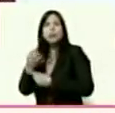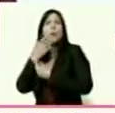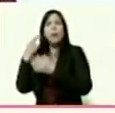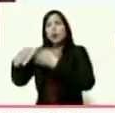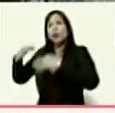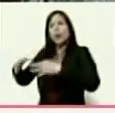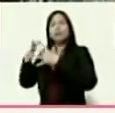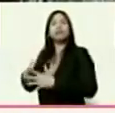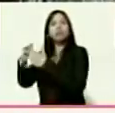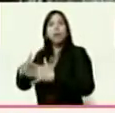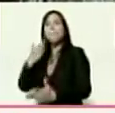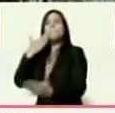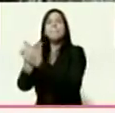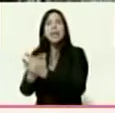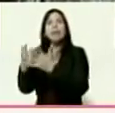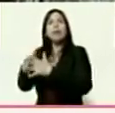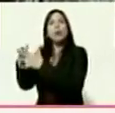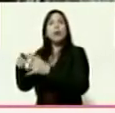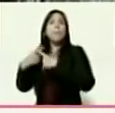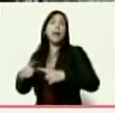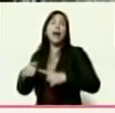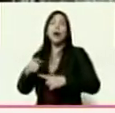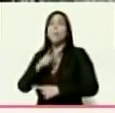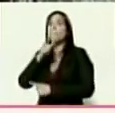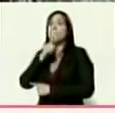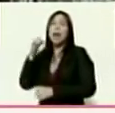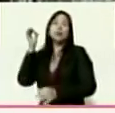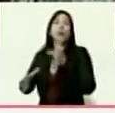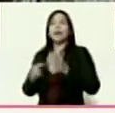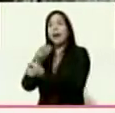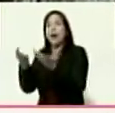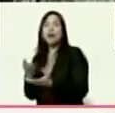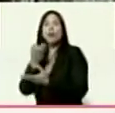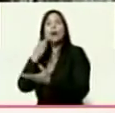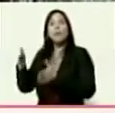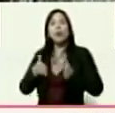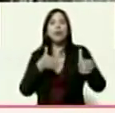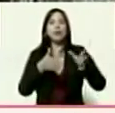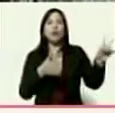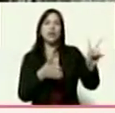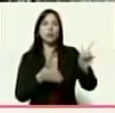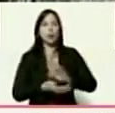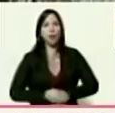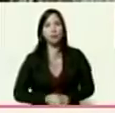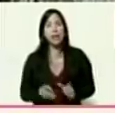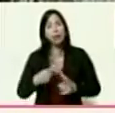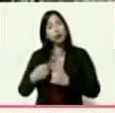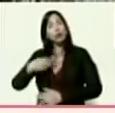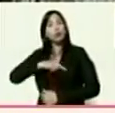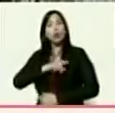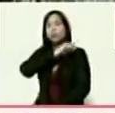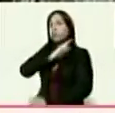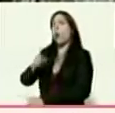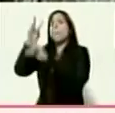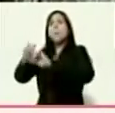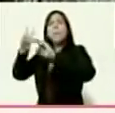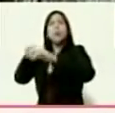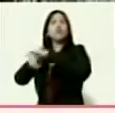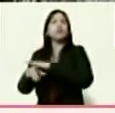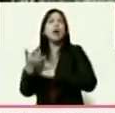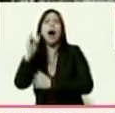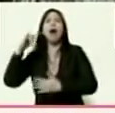se los exige, sí, pero la mala suerte para ellos es que el destino era Venezuela y nosotros estamos obligados a revisar.